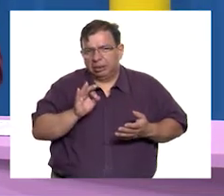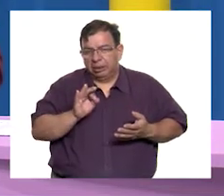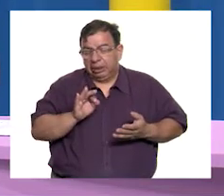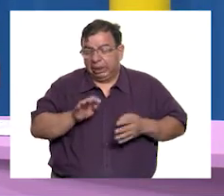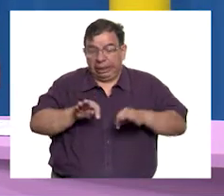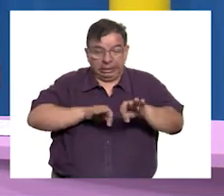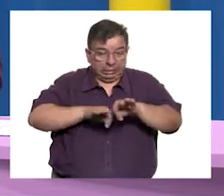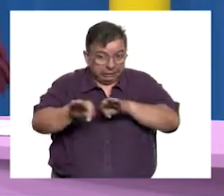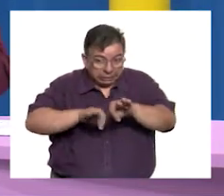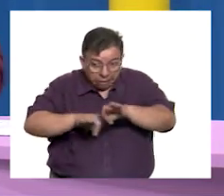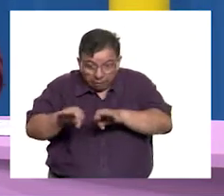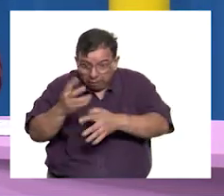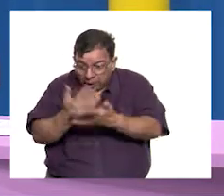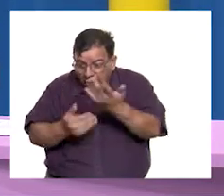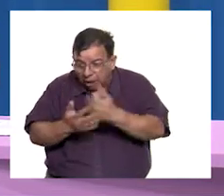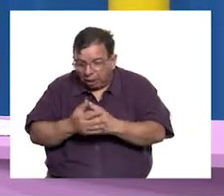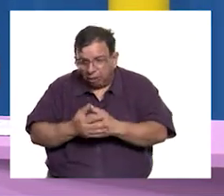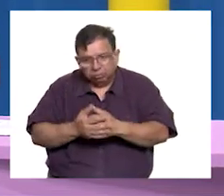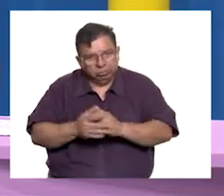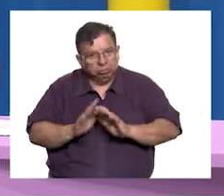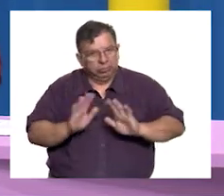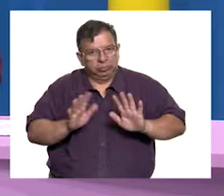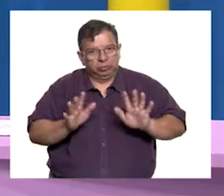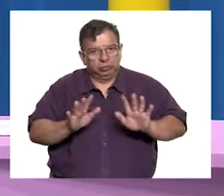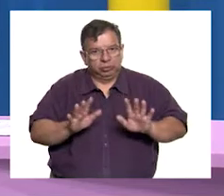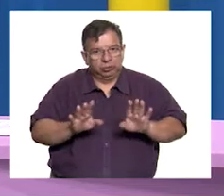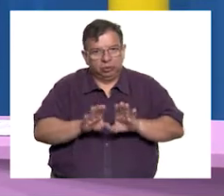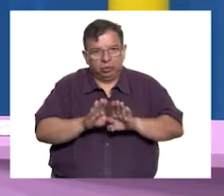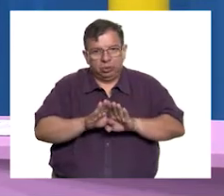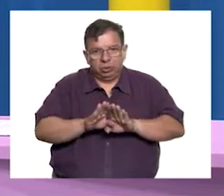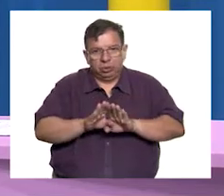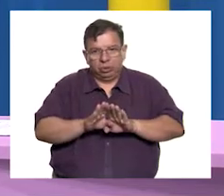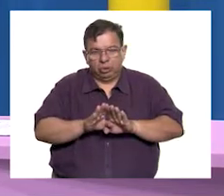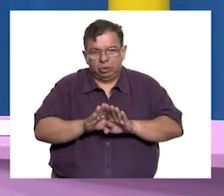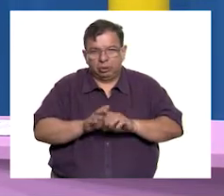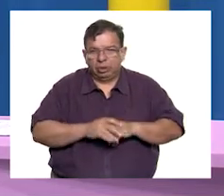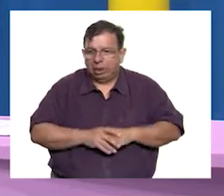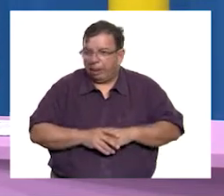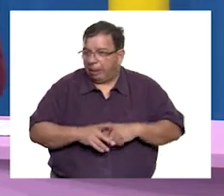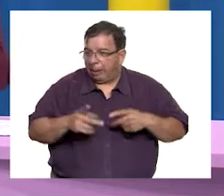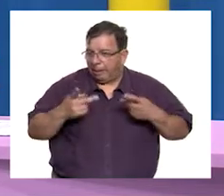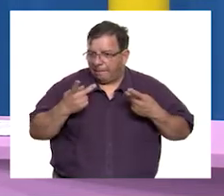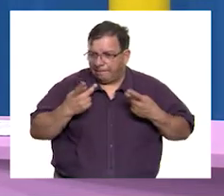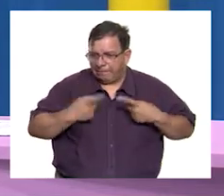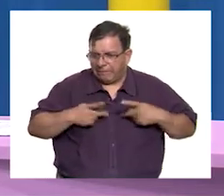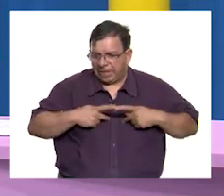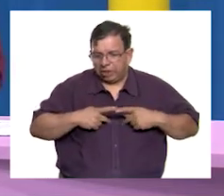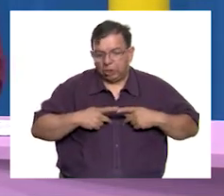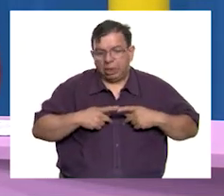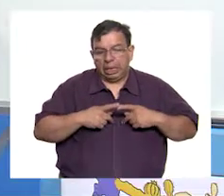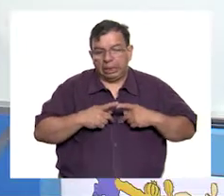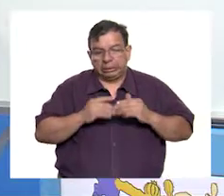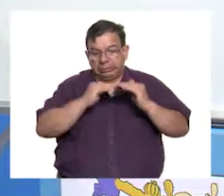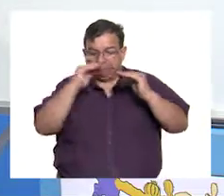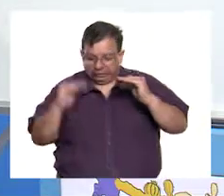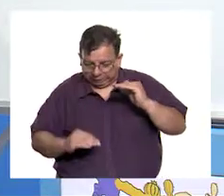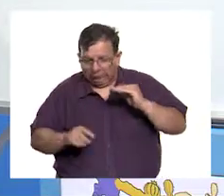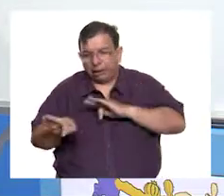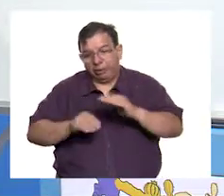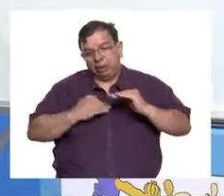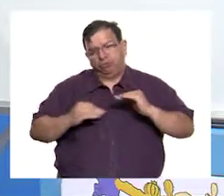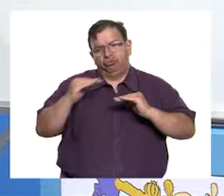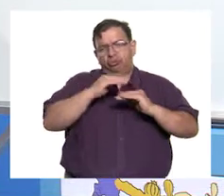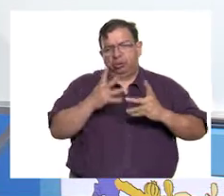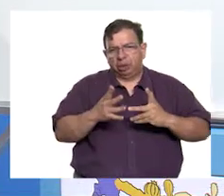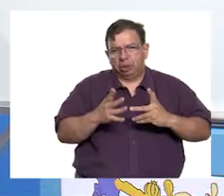un trabajo físico para ellos era lo que ocupaban, unas personas de una posición inferior, ¿no? Ah, muy bien. Ahora,